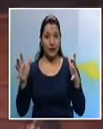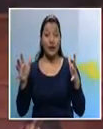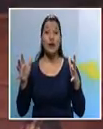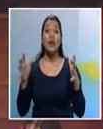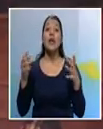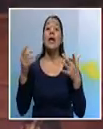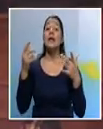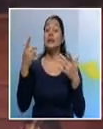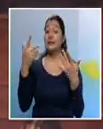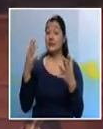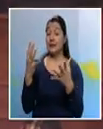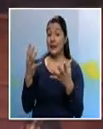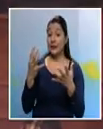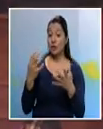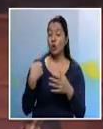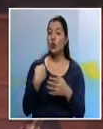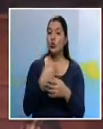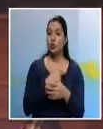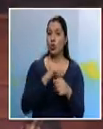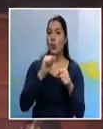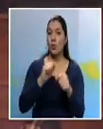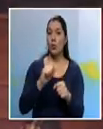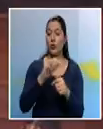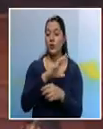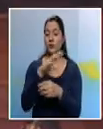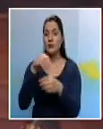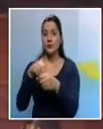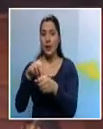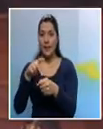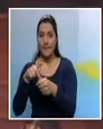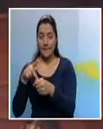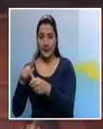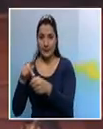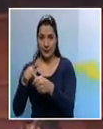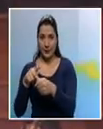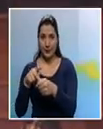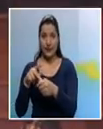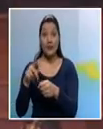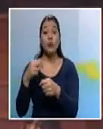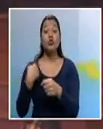hacernos partícipes de ese triunfo de la resurrección.